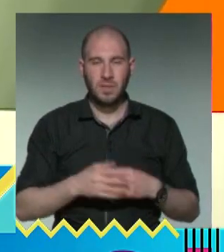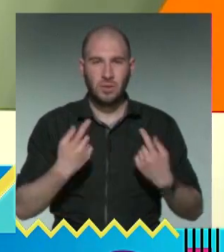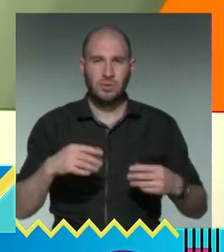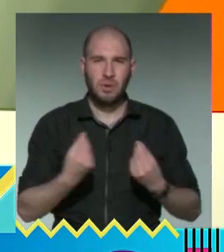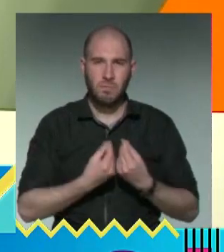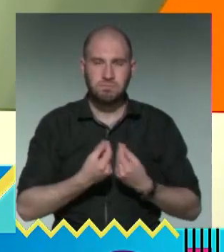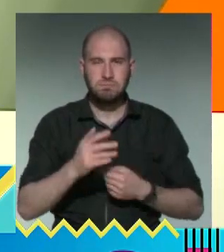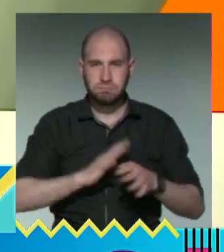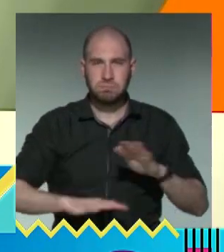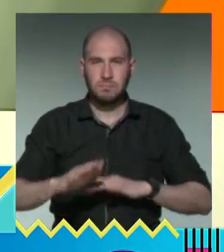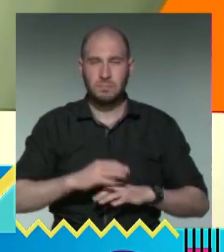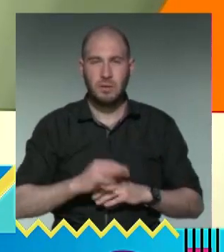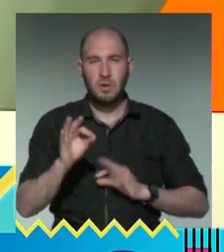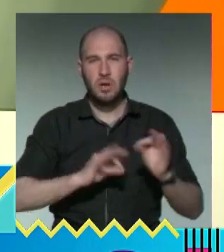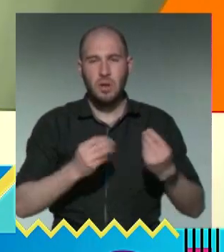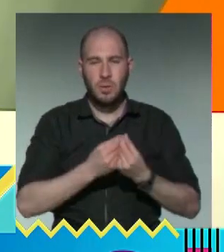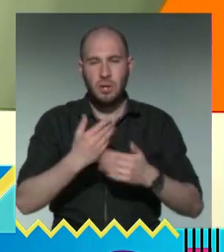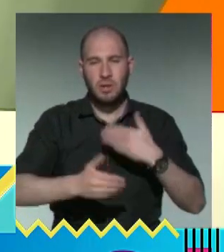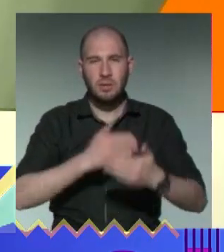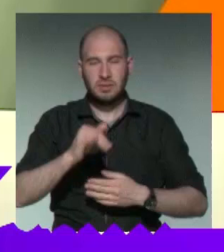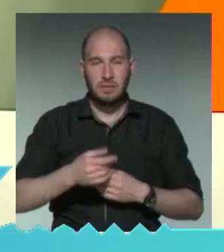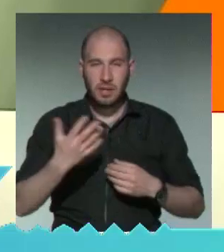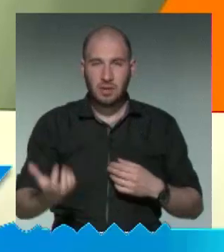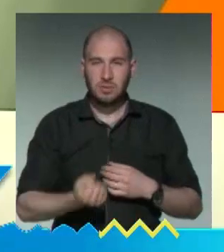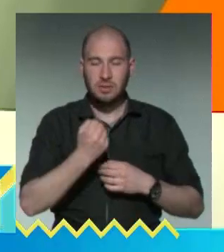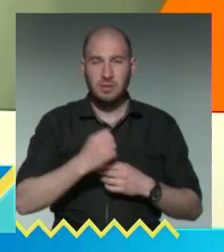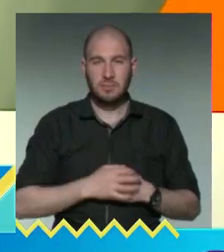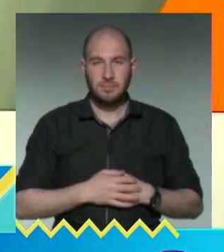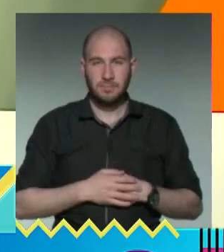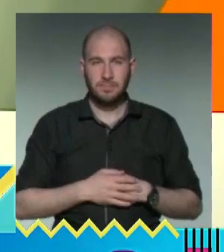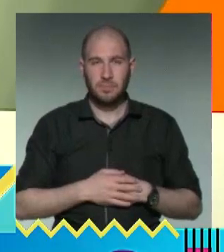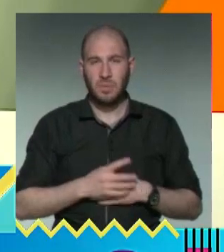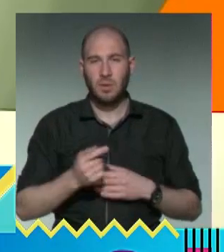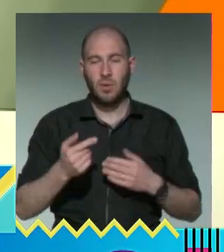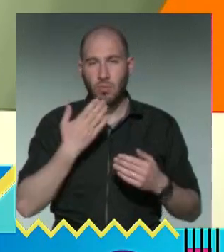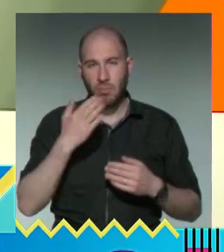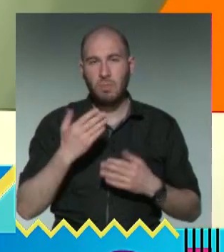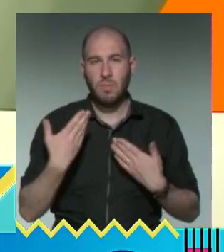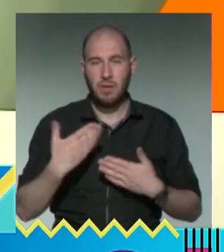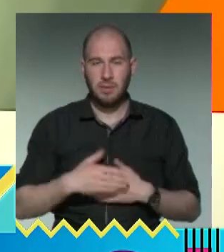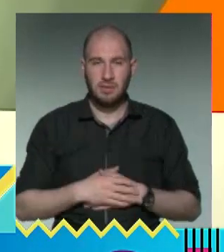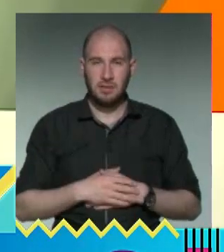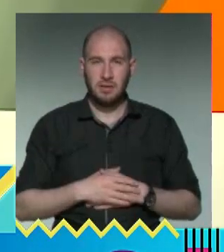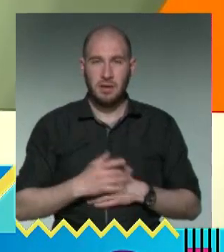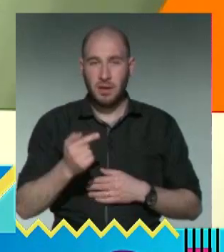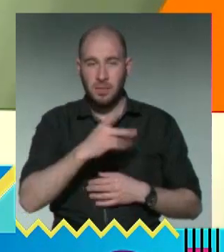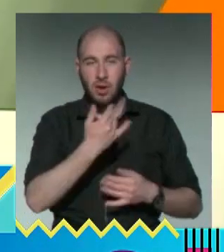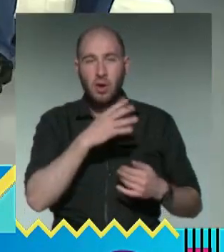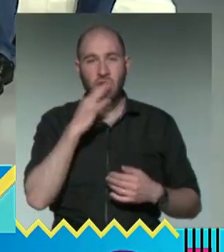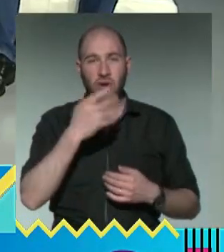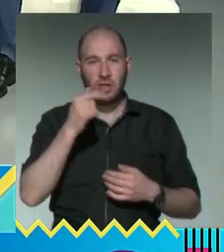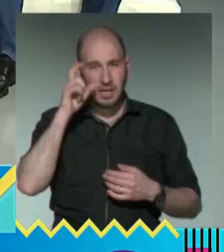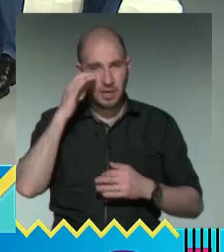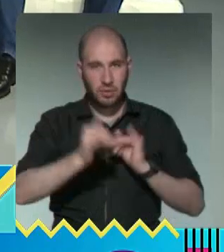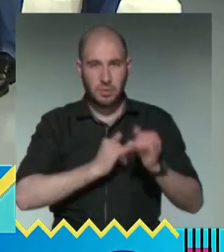muchas cosas, muchos proyectos se están desarrollando para llegar a poder cumplir con esa meta. Un poco comentaba Jorge